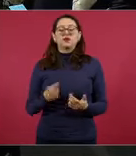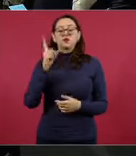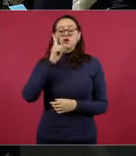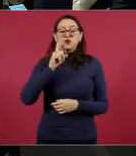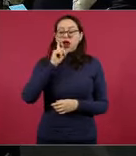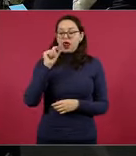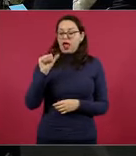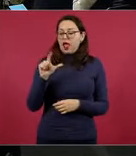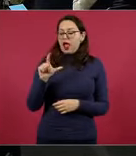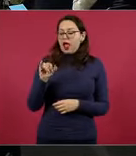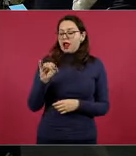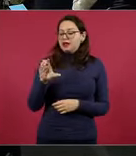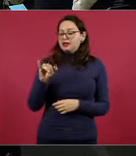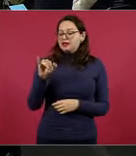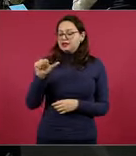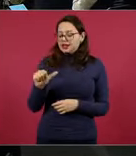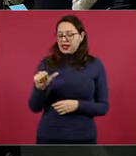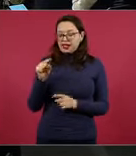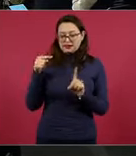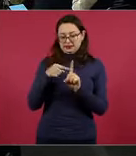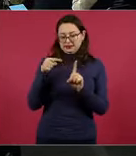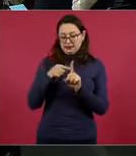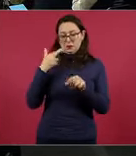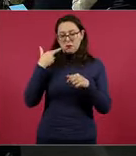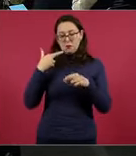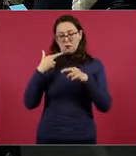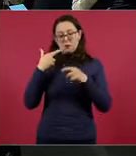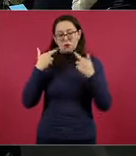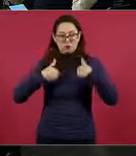está personalmente tratando el tema,